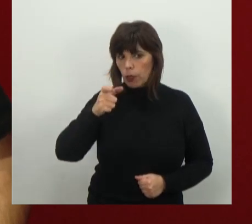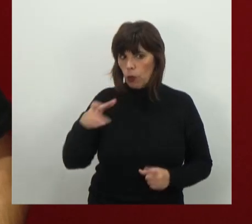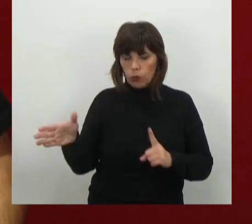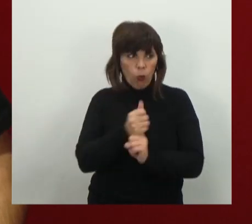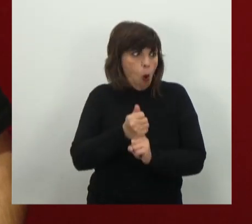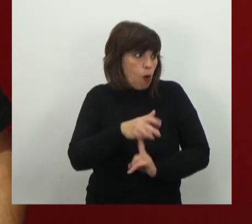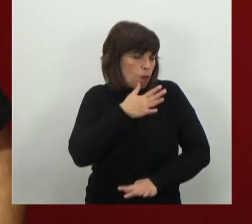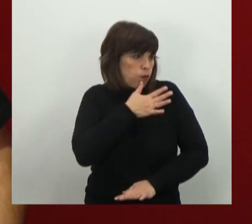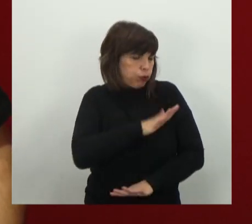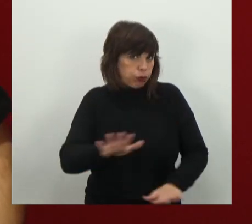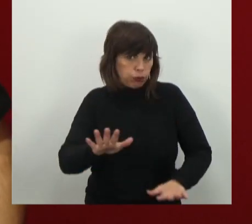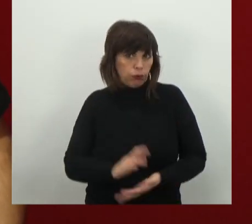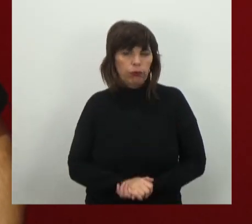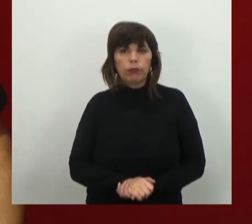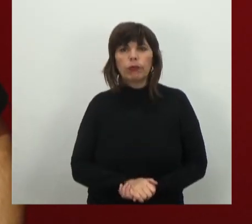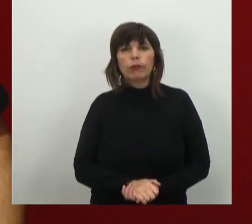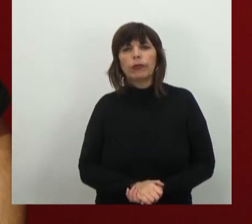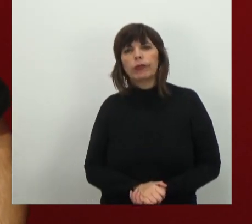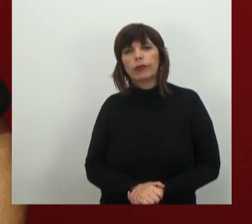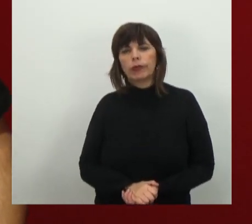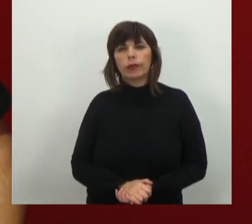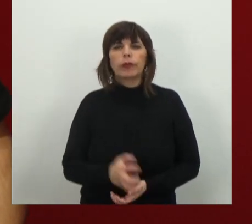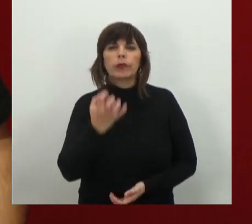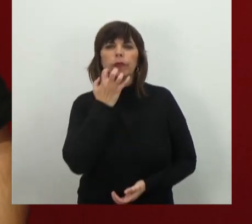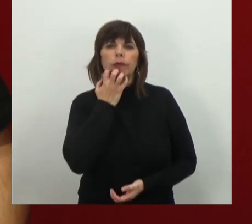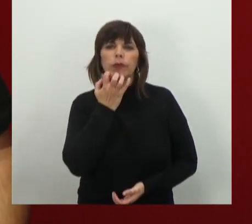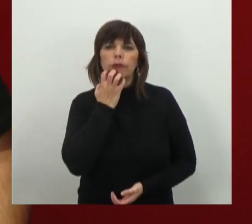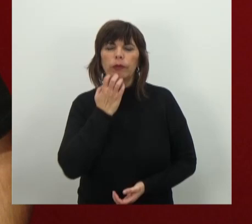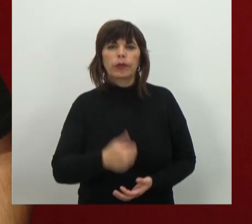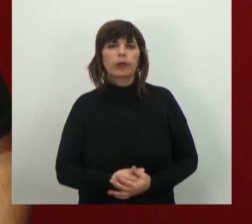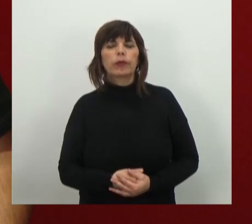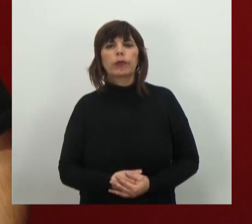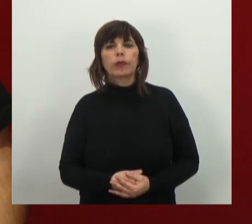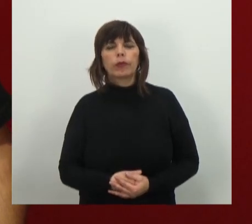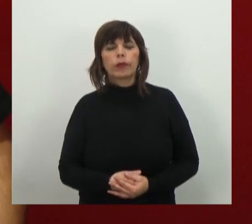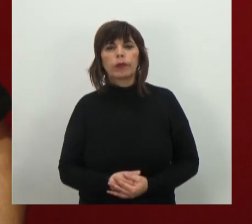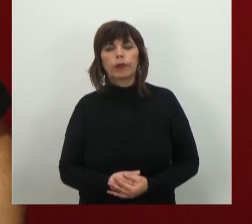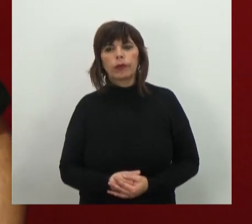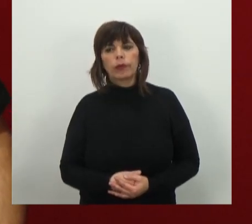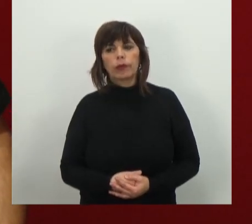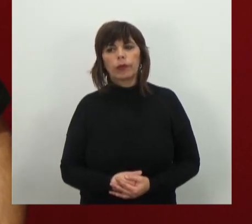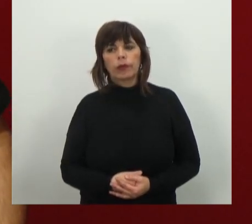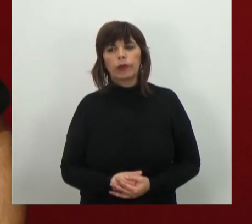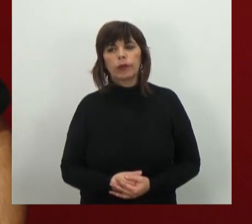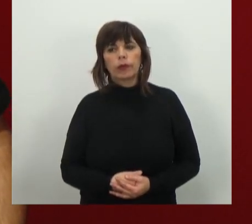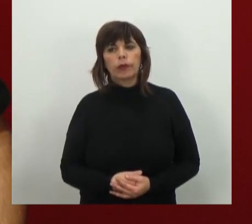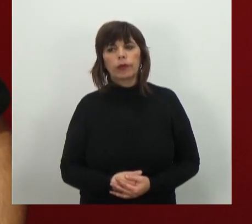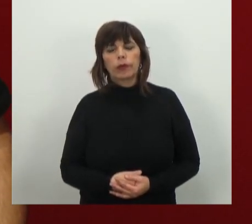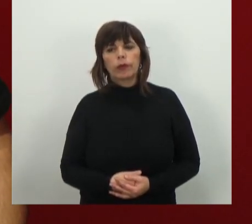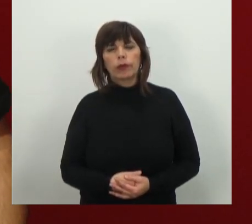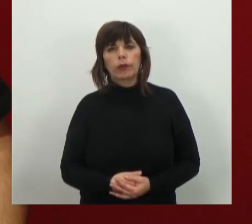impresionantes. Y, por ejemplo, hay un lugar que dice: